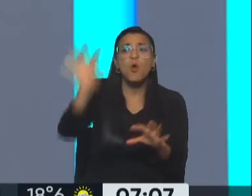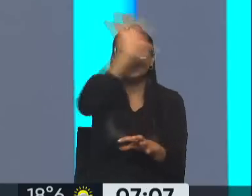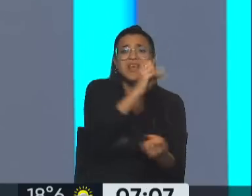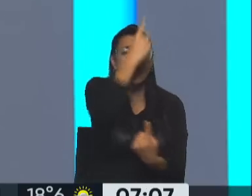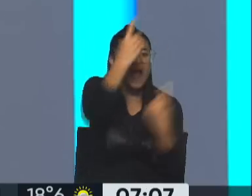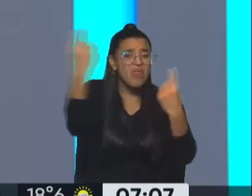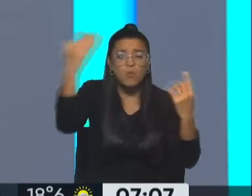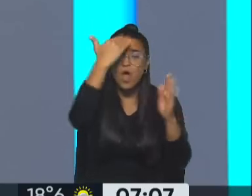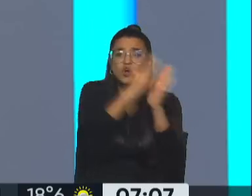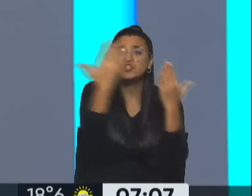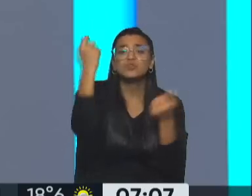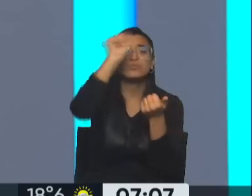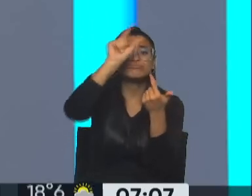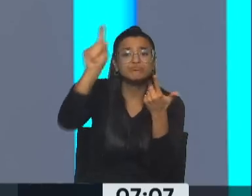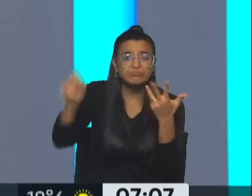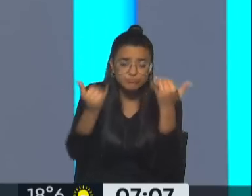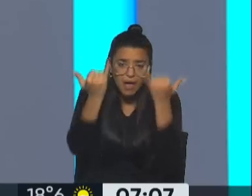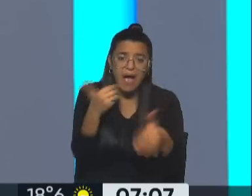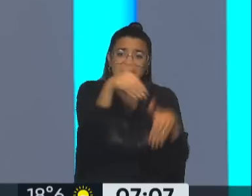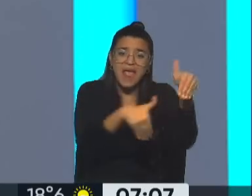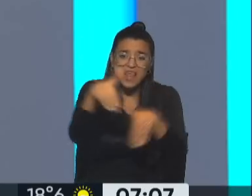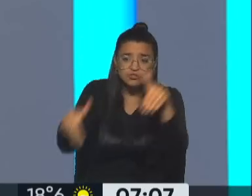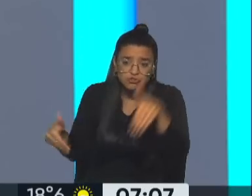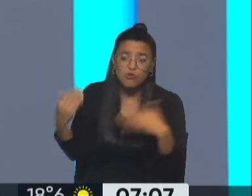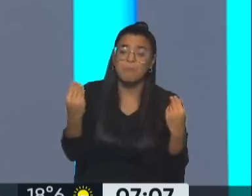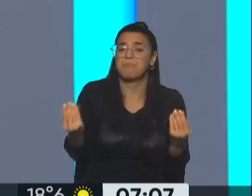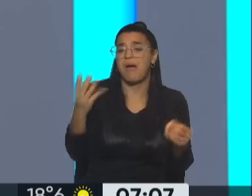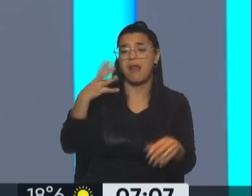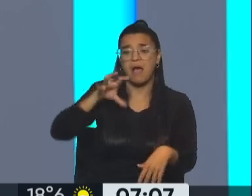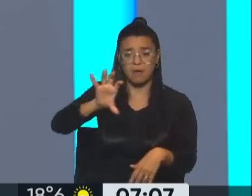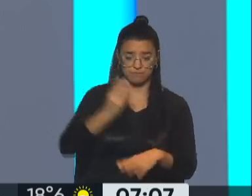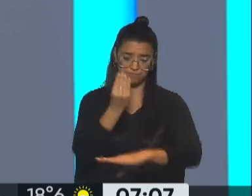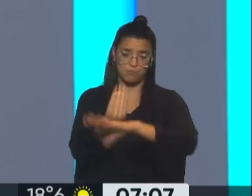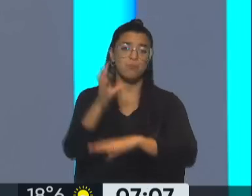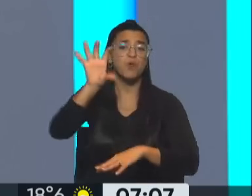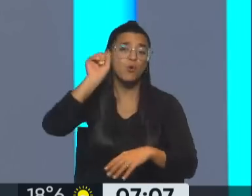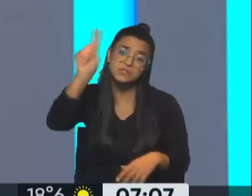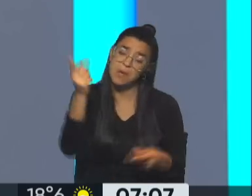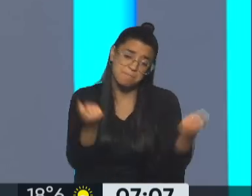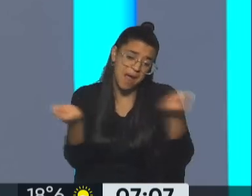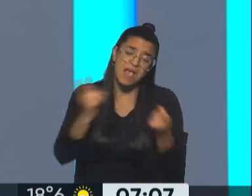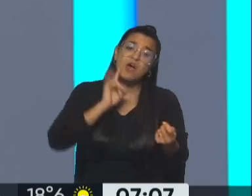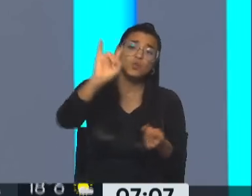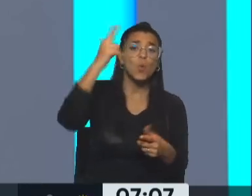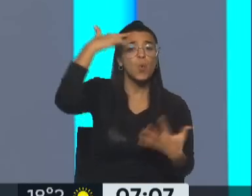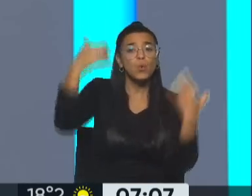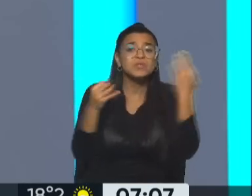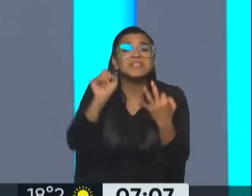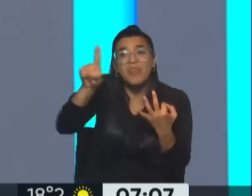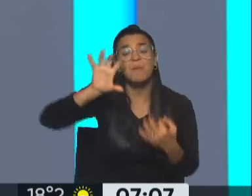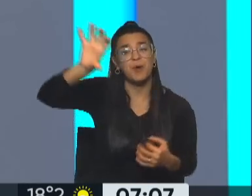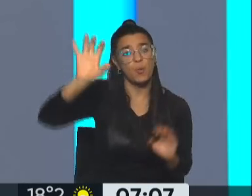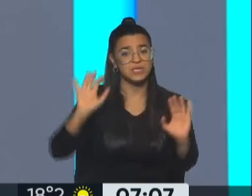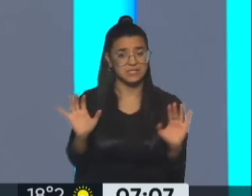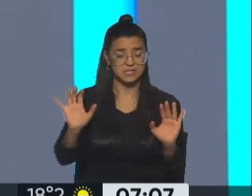su constitución, las elecciones para cargos provinciales se manejan por la justicia